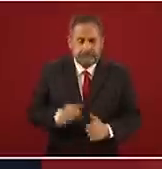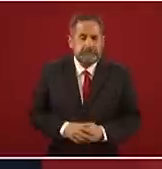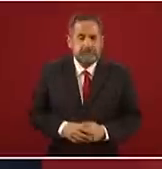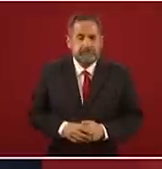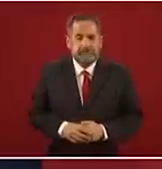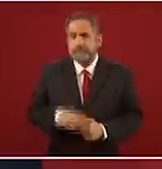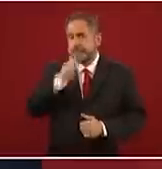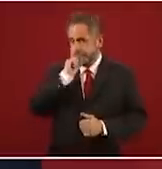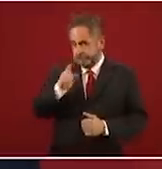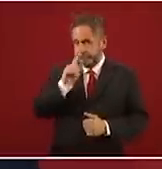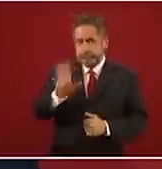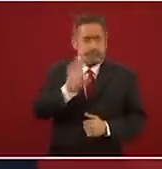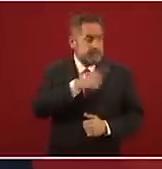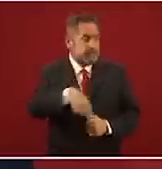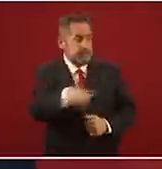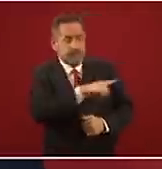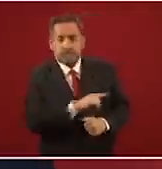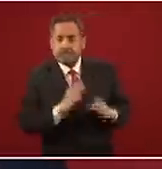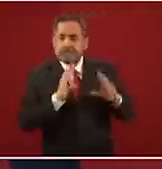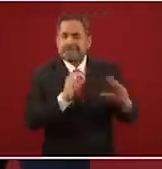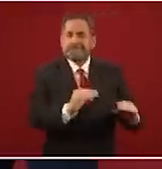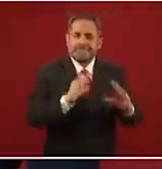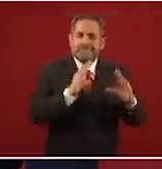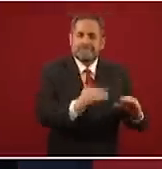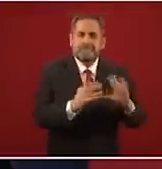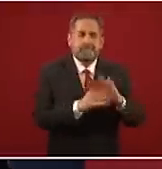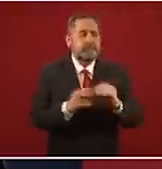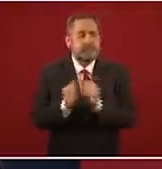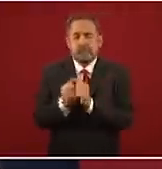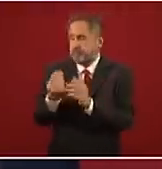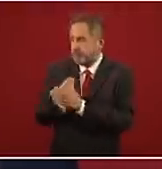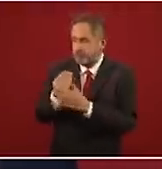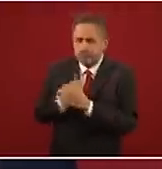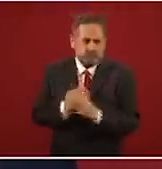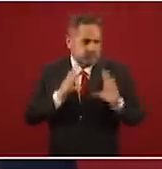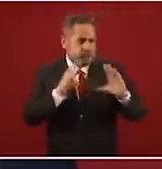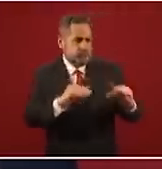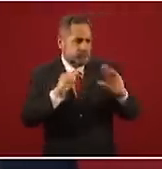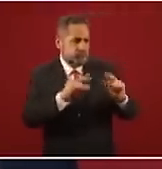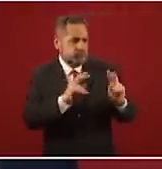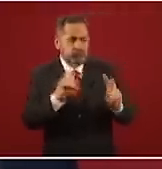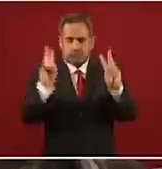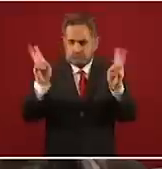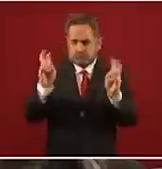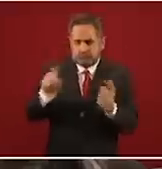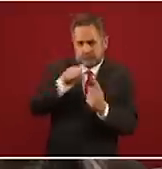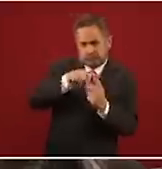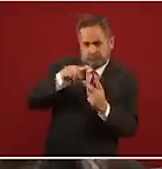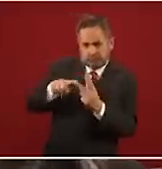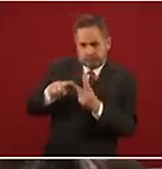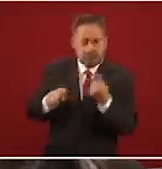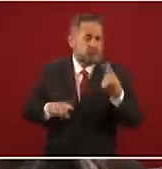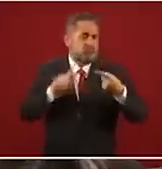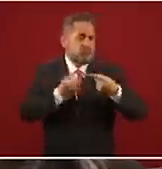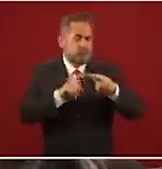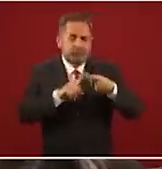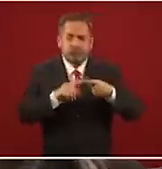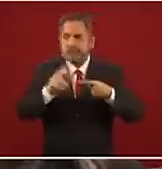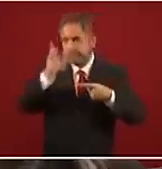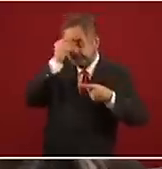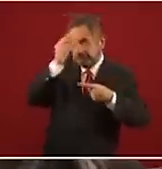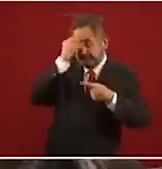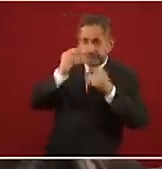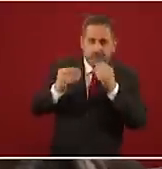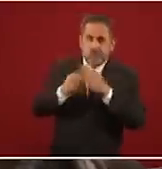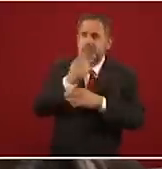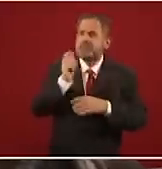de capacitación y talleres que van en dos sentidos. Uno de ellos tiene que ser con la actualización en los temas